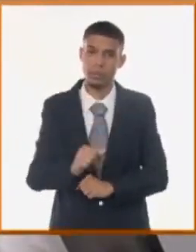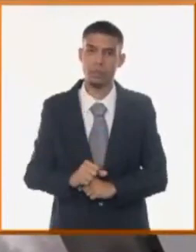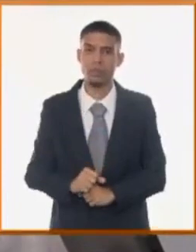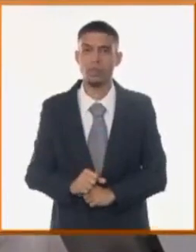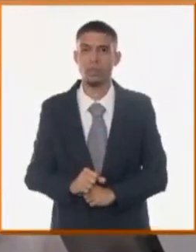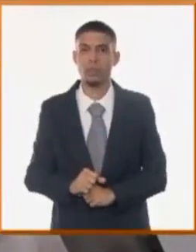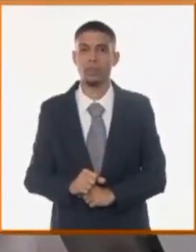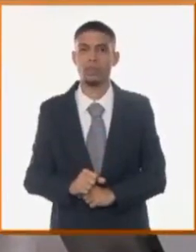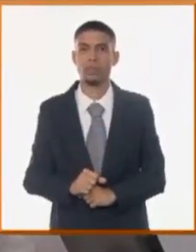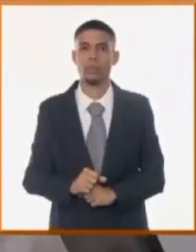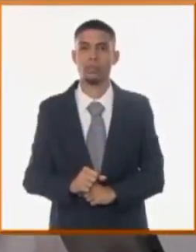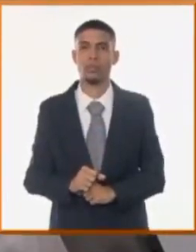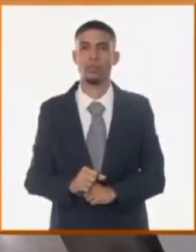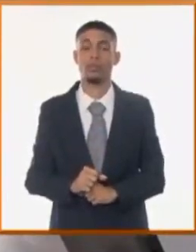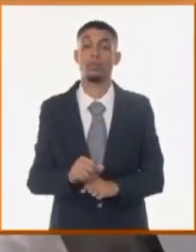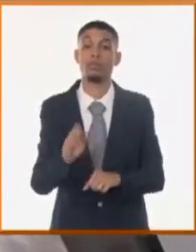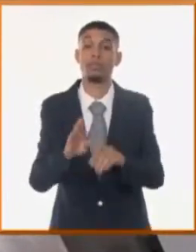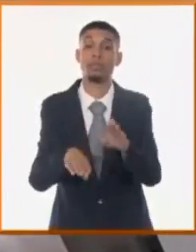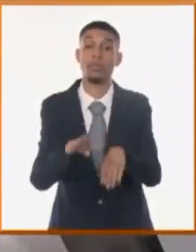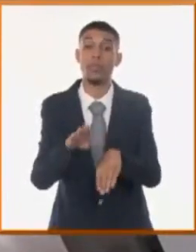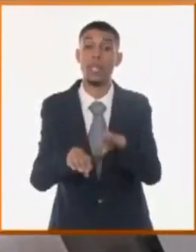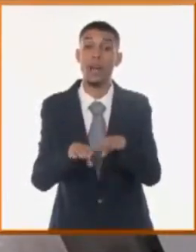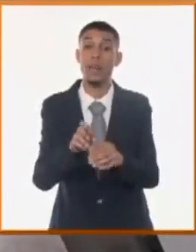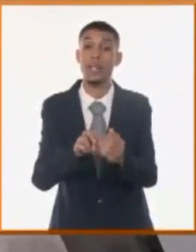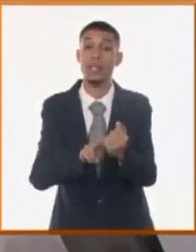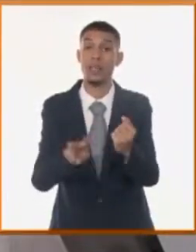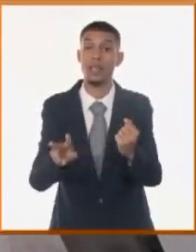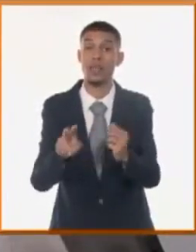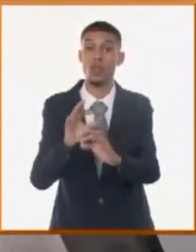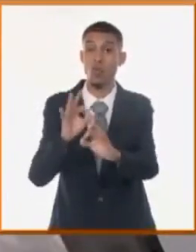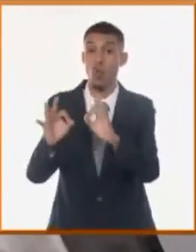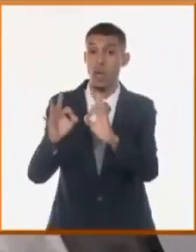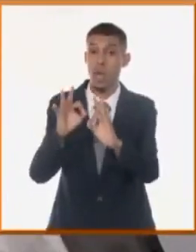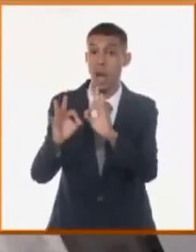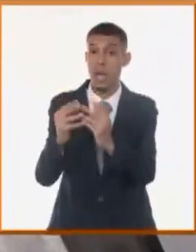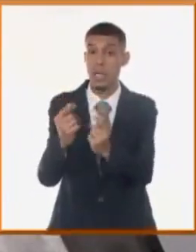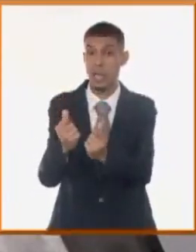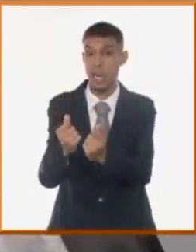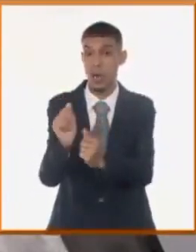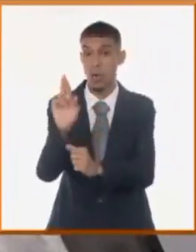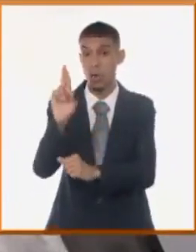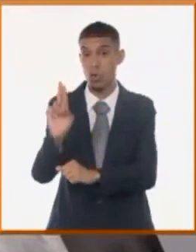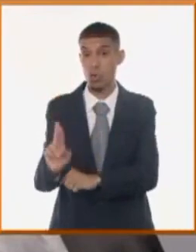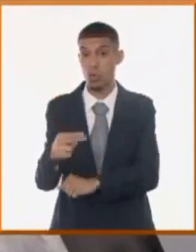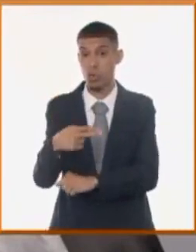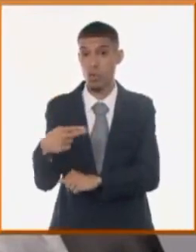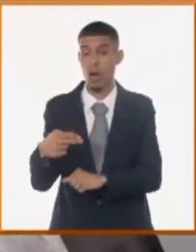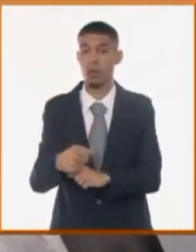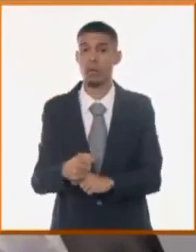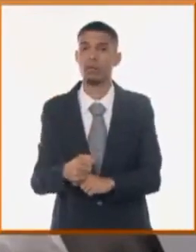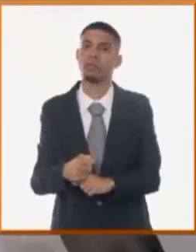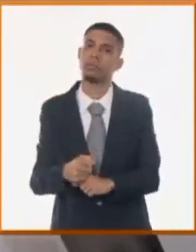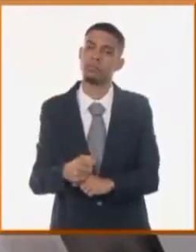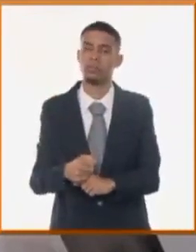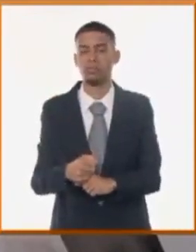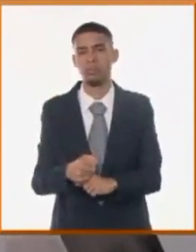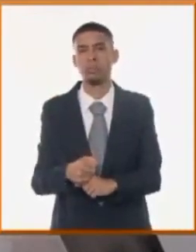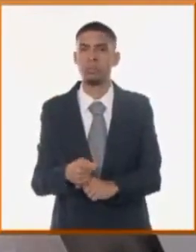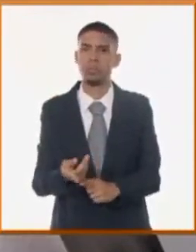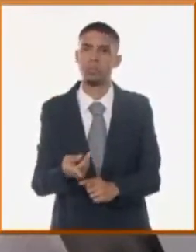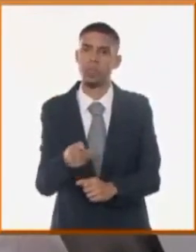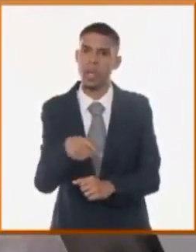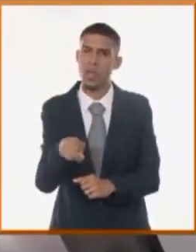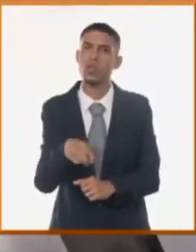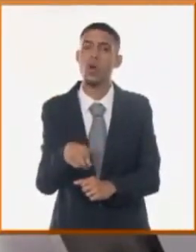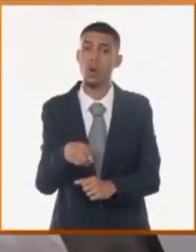de alguna forma preservar el capital calificado que tenemos hoy y que además DSoft vuelva a ser o se ratifique como